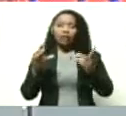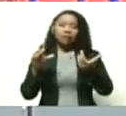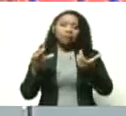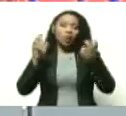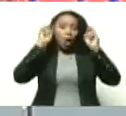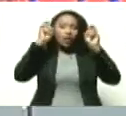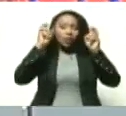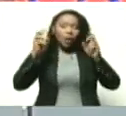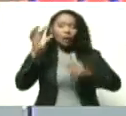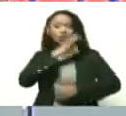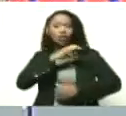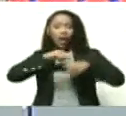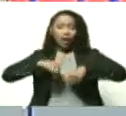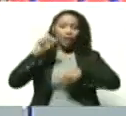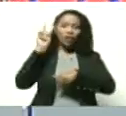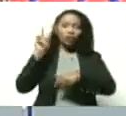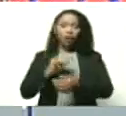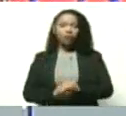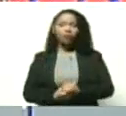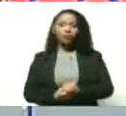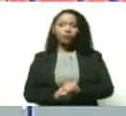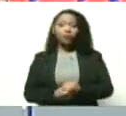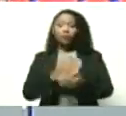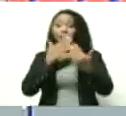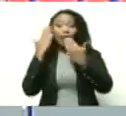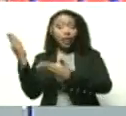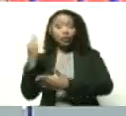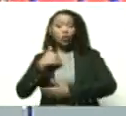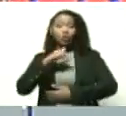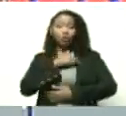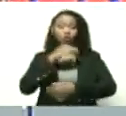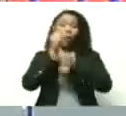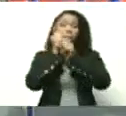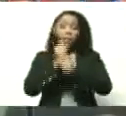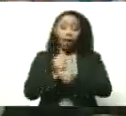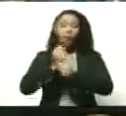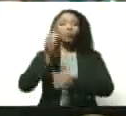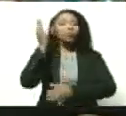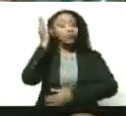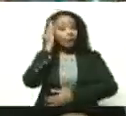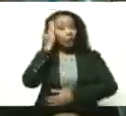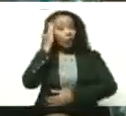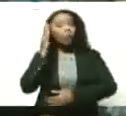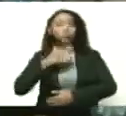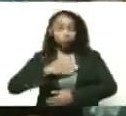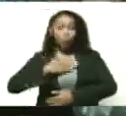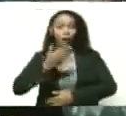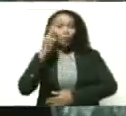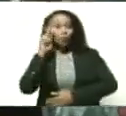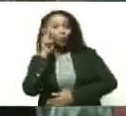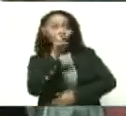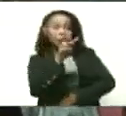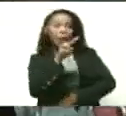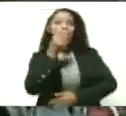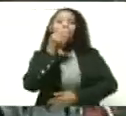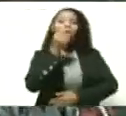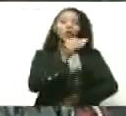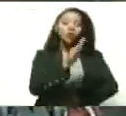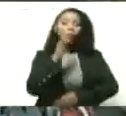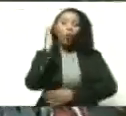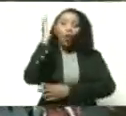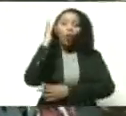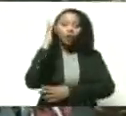en Venezuela. Y eso esperamos y sabemos que podremos ver en el próximo